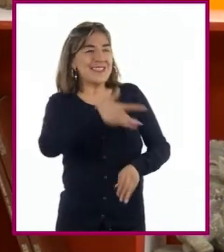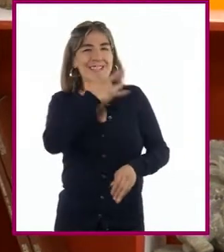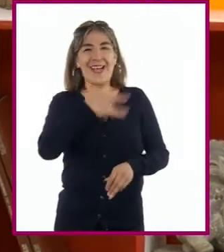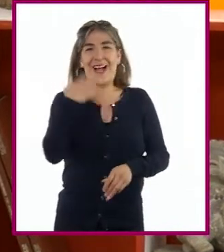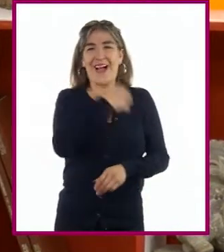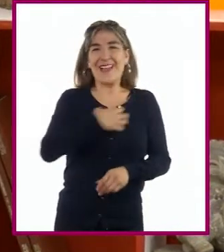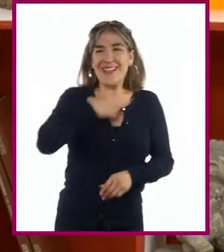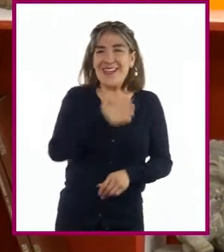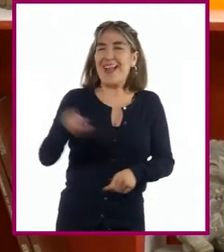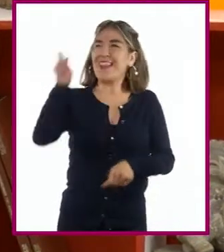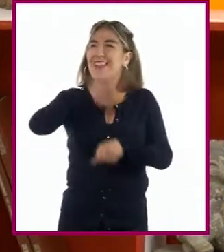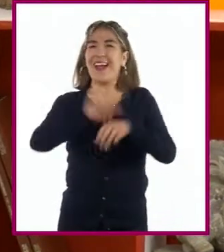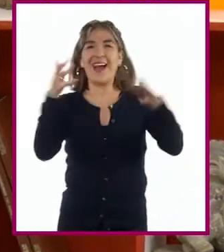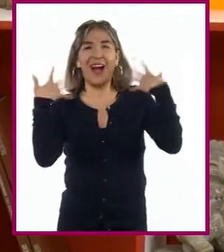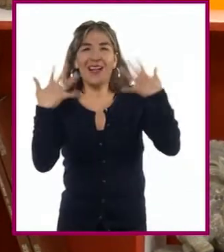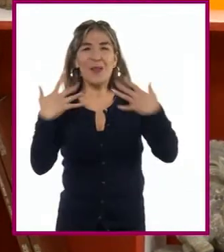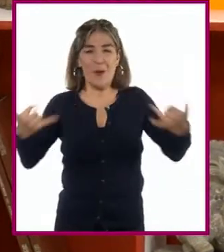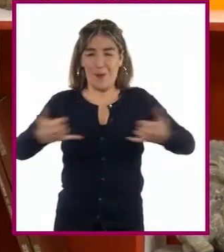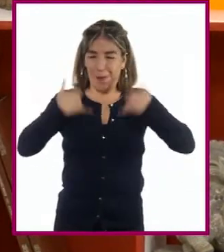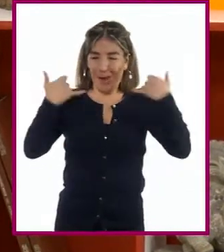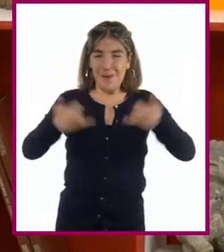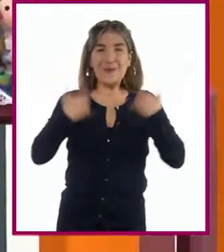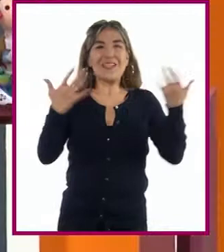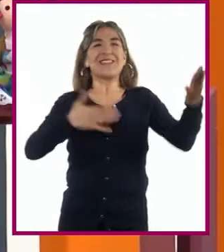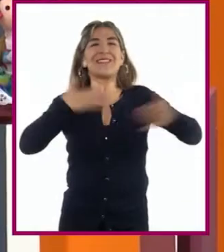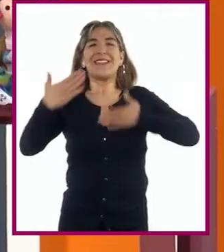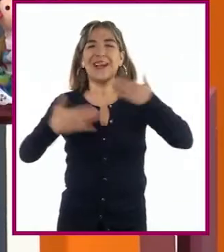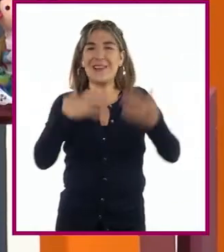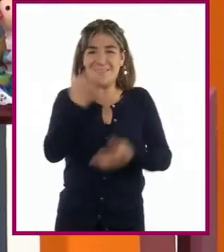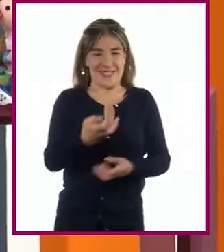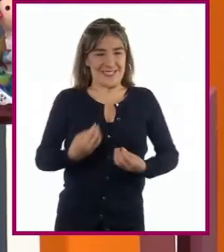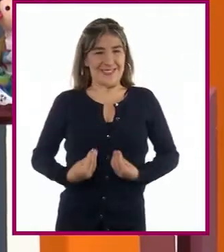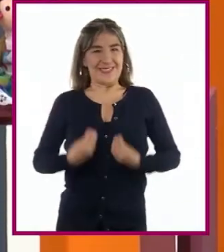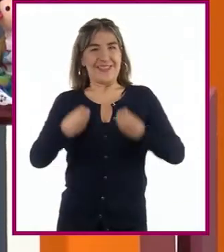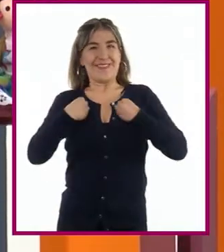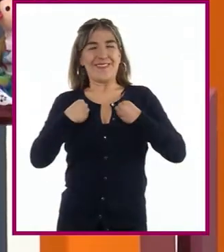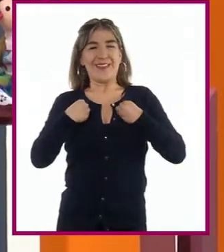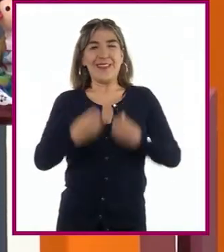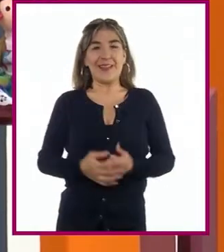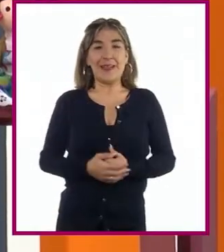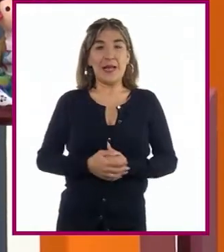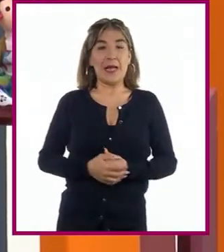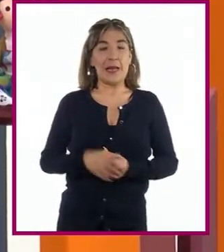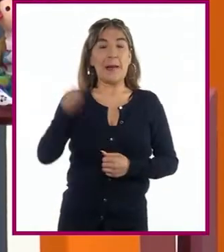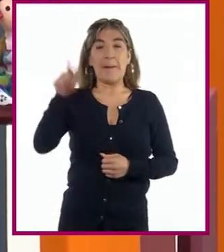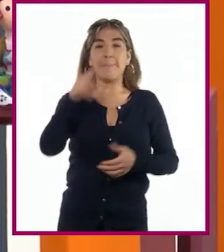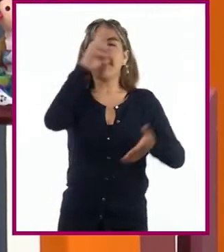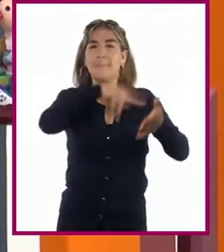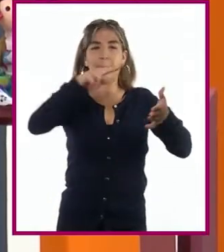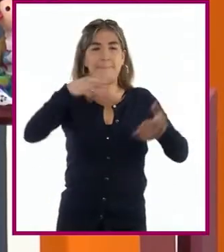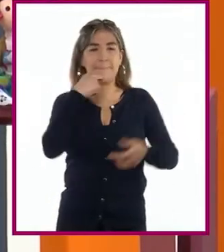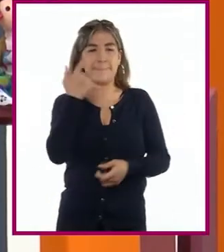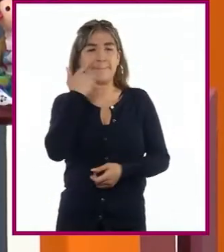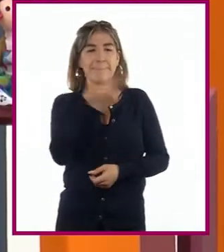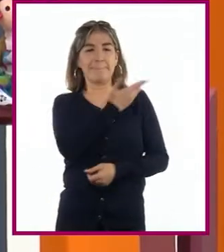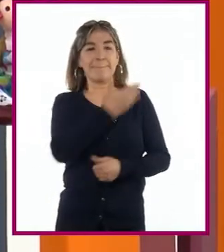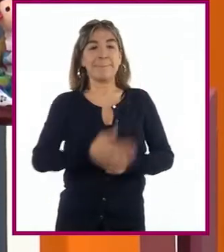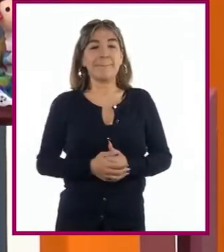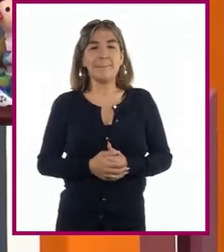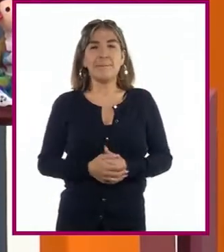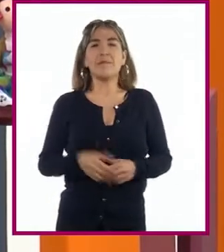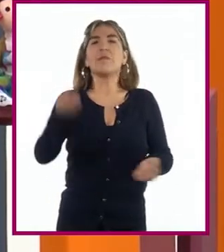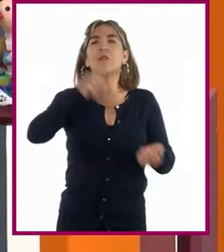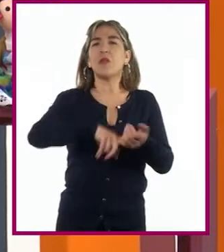de la primavera, la juventud, celebrar la vida. El pintor húngaro Ignác Ubari realizó una